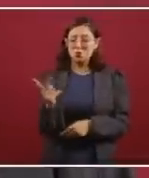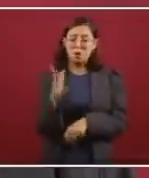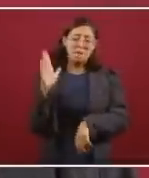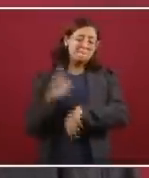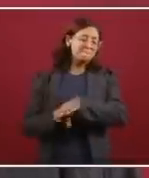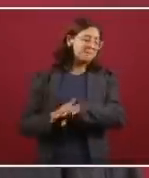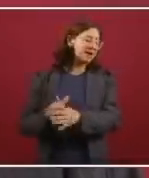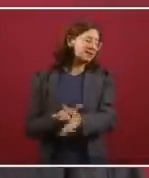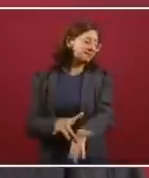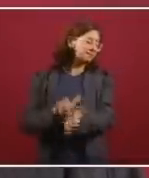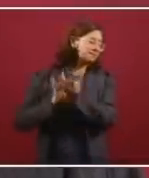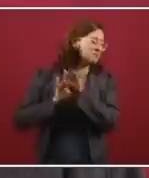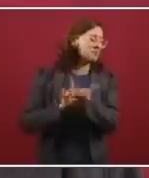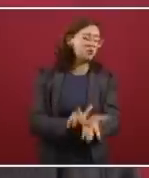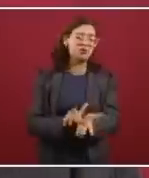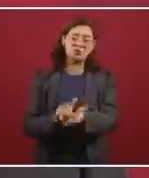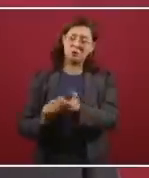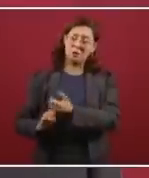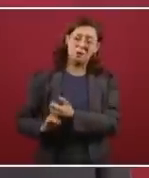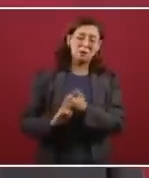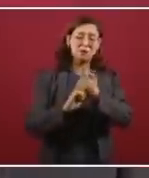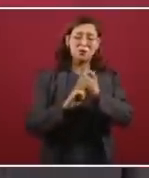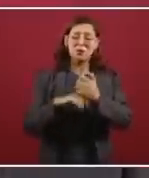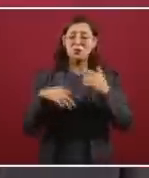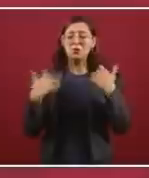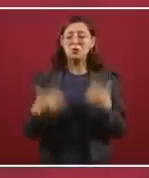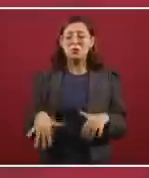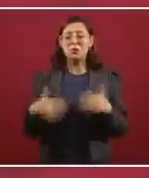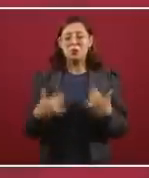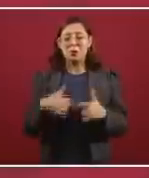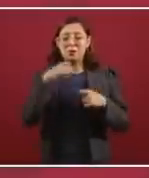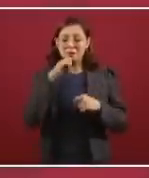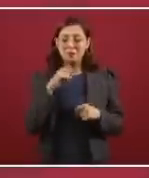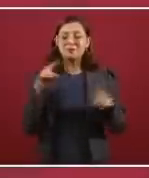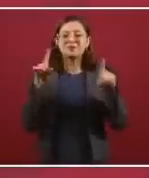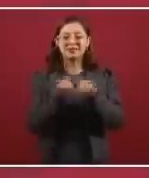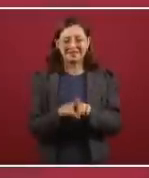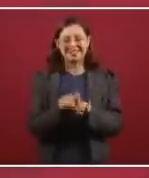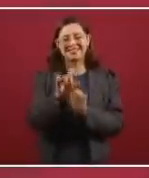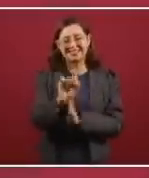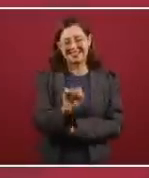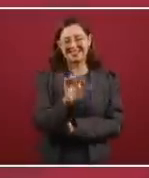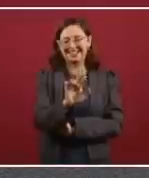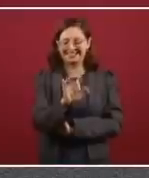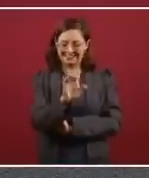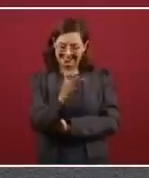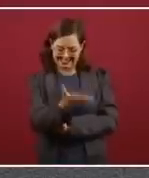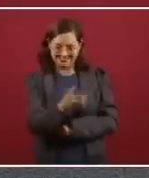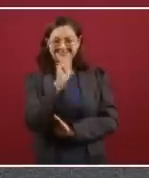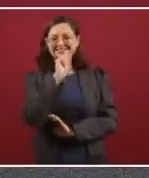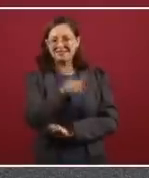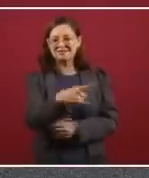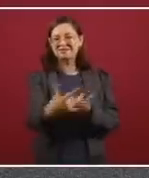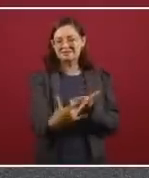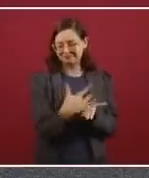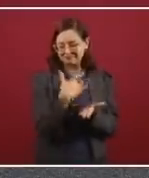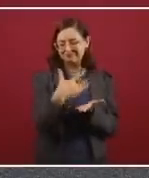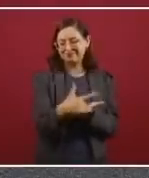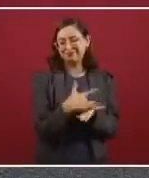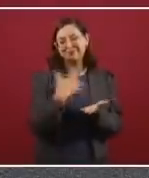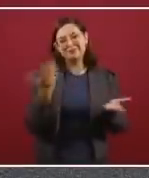apoyan, desde luego también relaciones exteriores. Imagínense